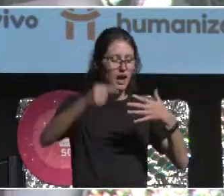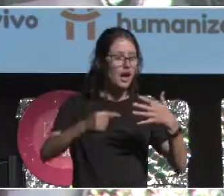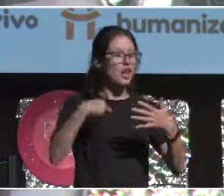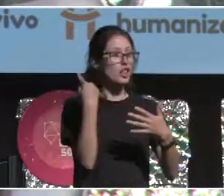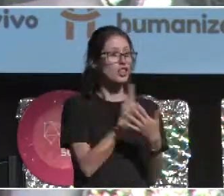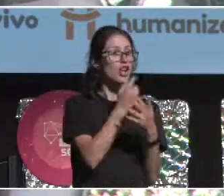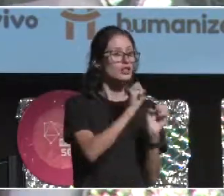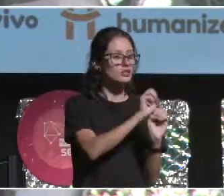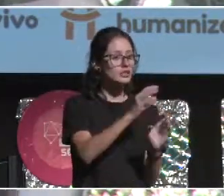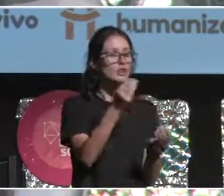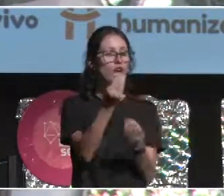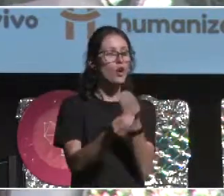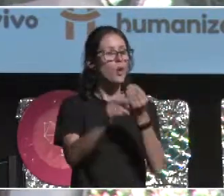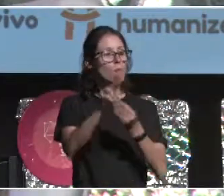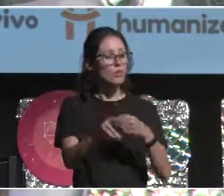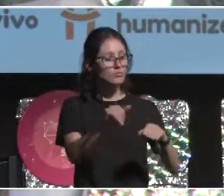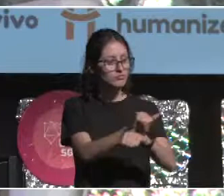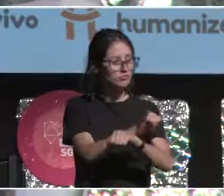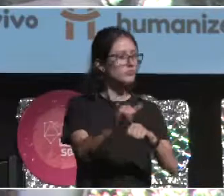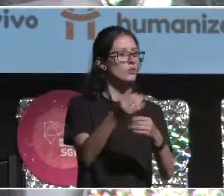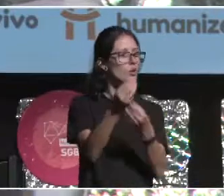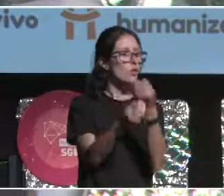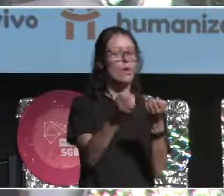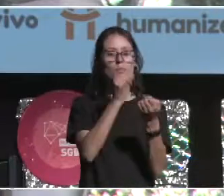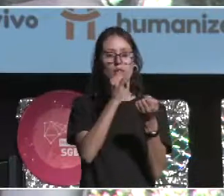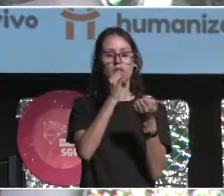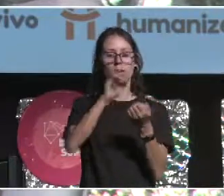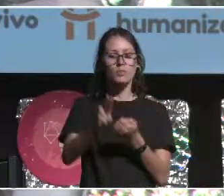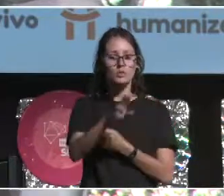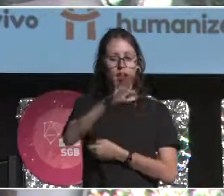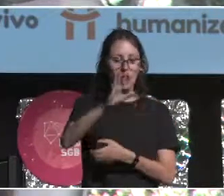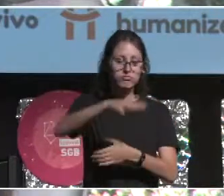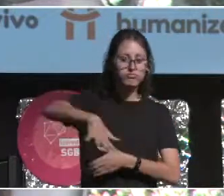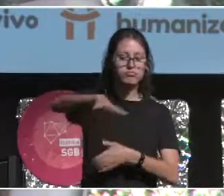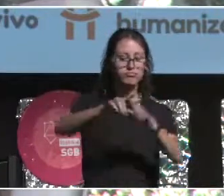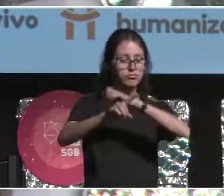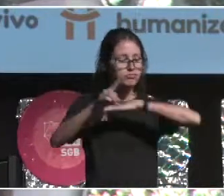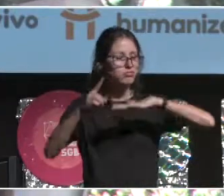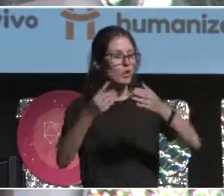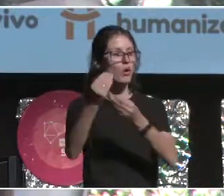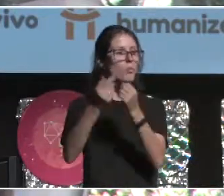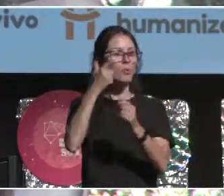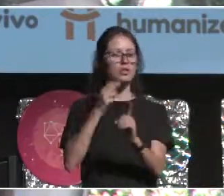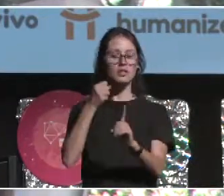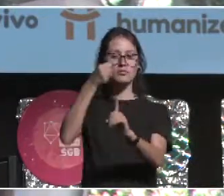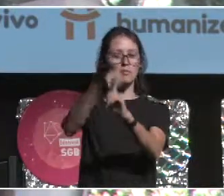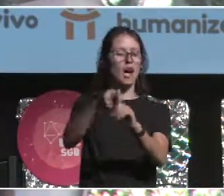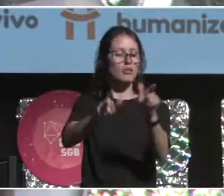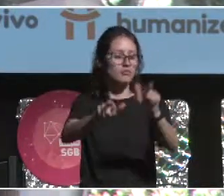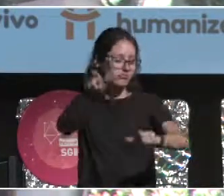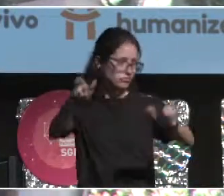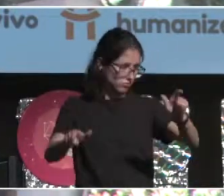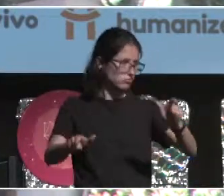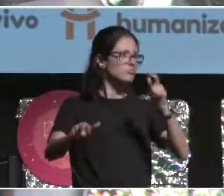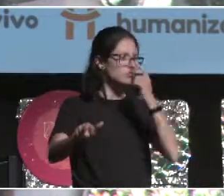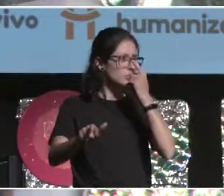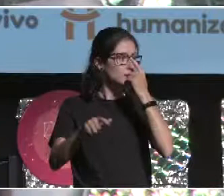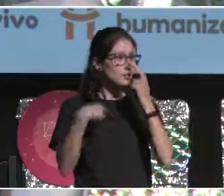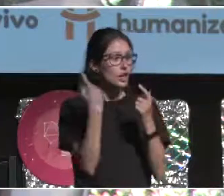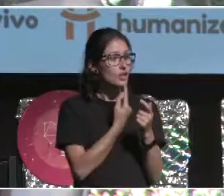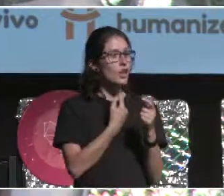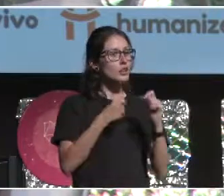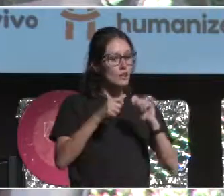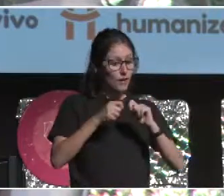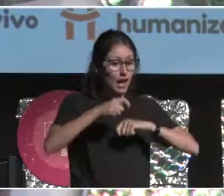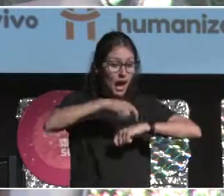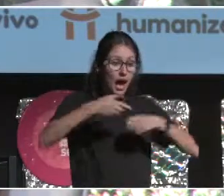esas herramientas se pueden canalizar para ejercicios sociales, para ejercicios de impacto a nivel de los ODS. Y una cosa que estamos haciendo